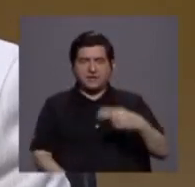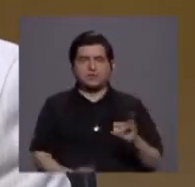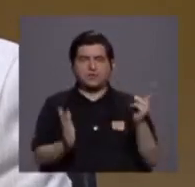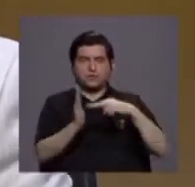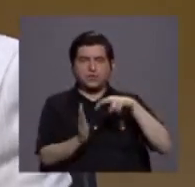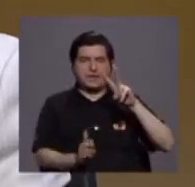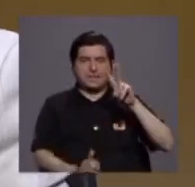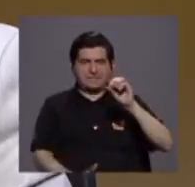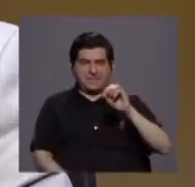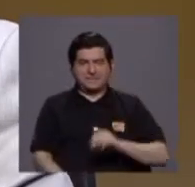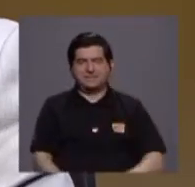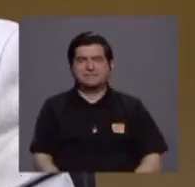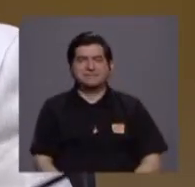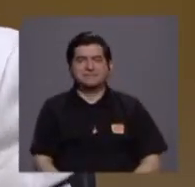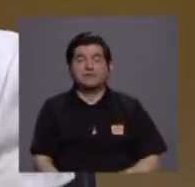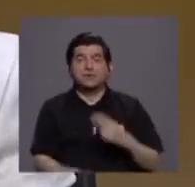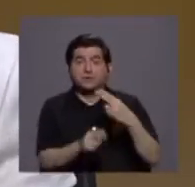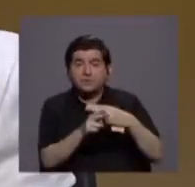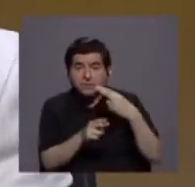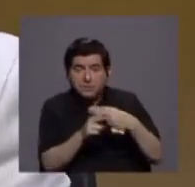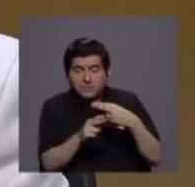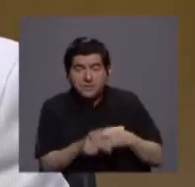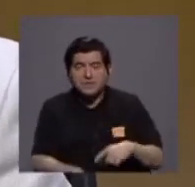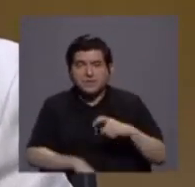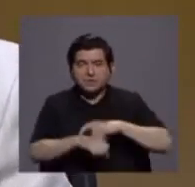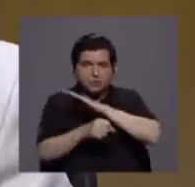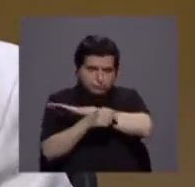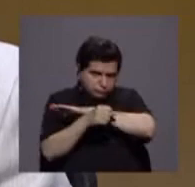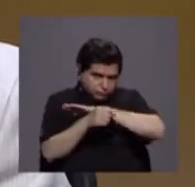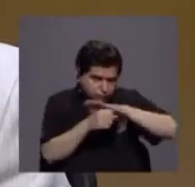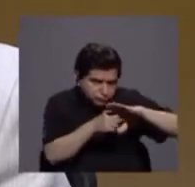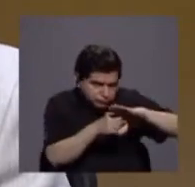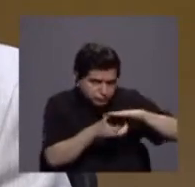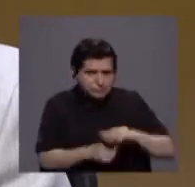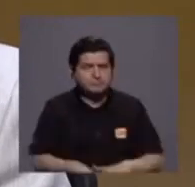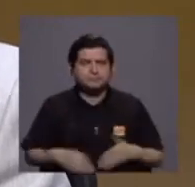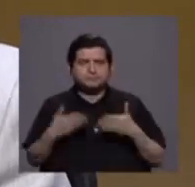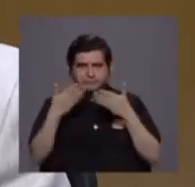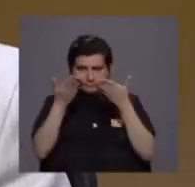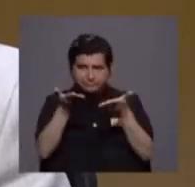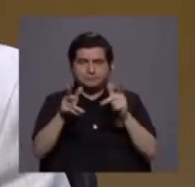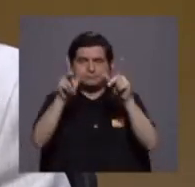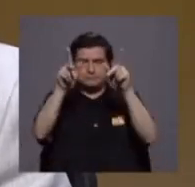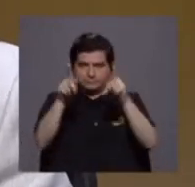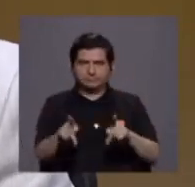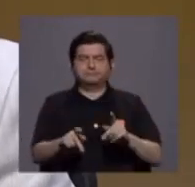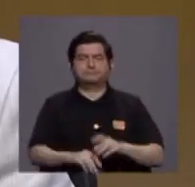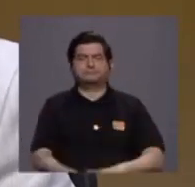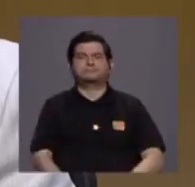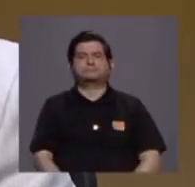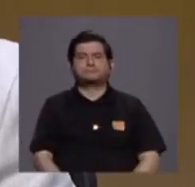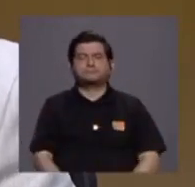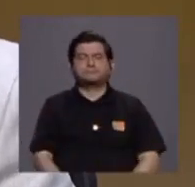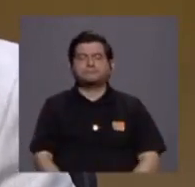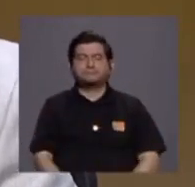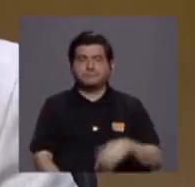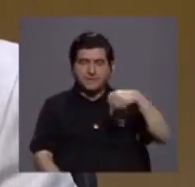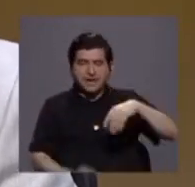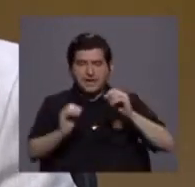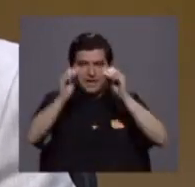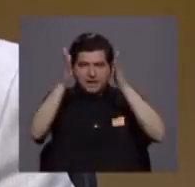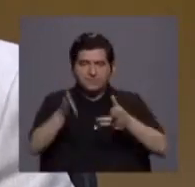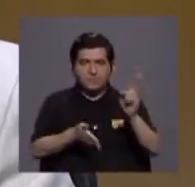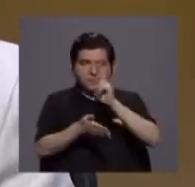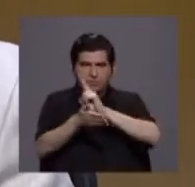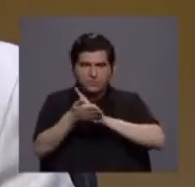2020. Este es un nombramiento por tiempo completo que se otorga a una persona académica de la